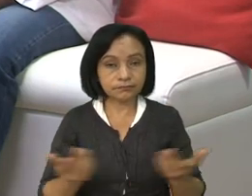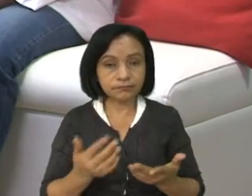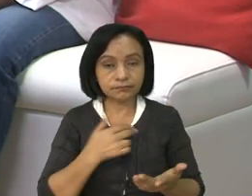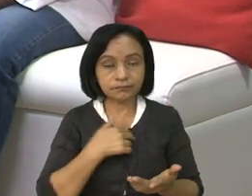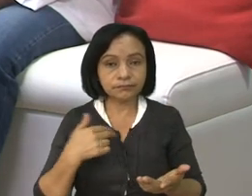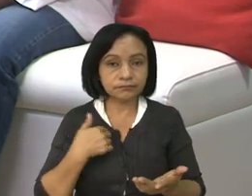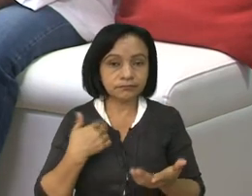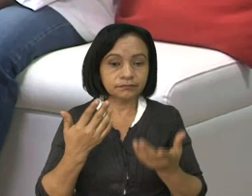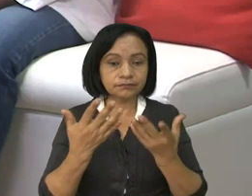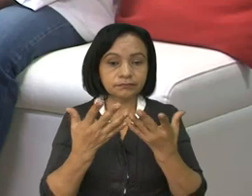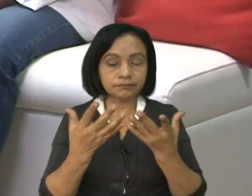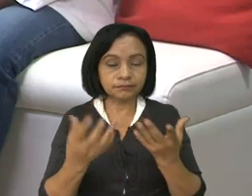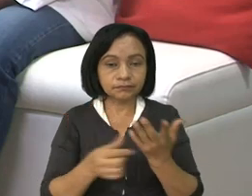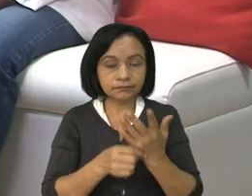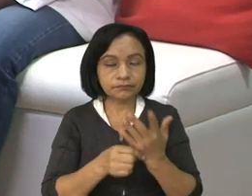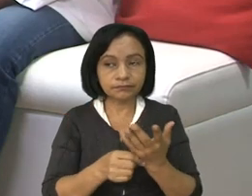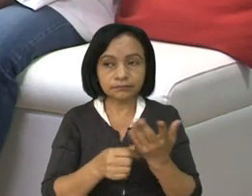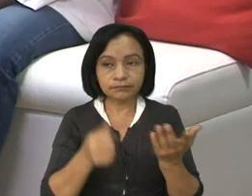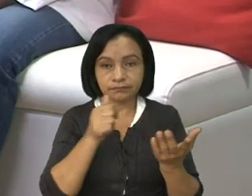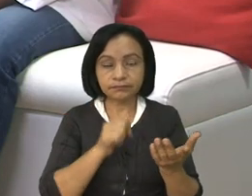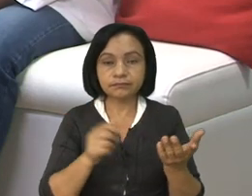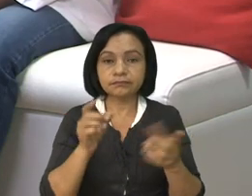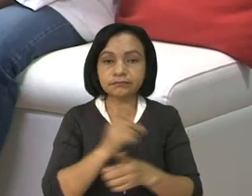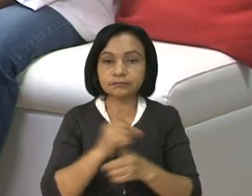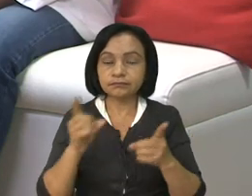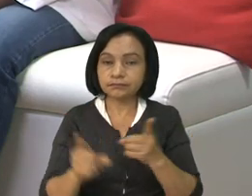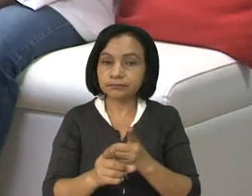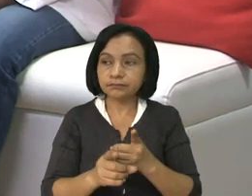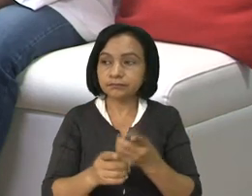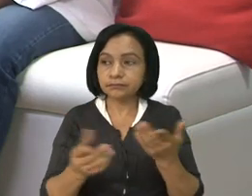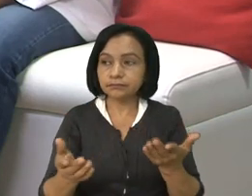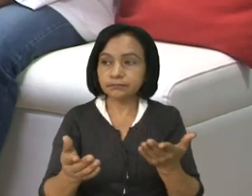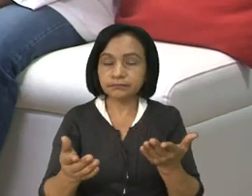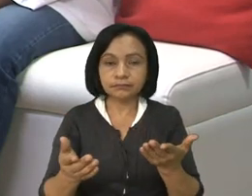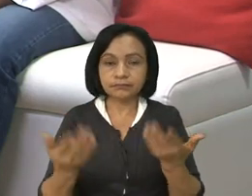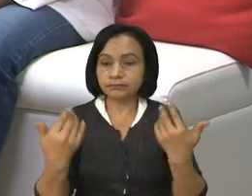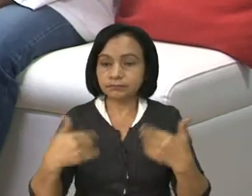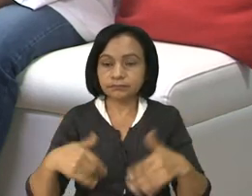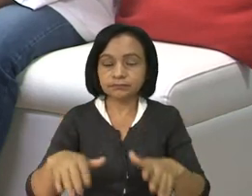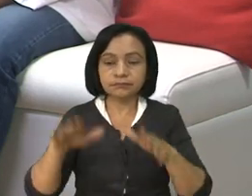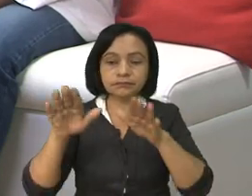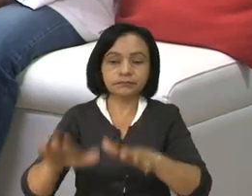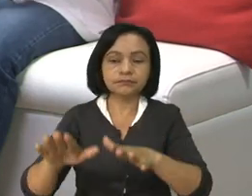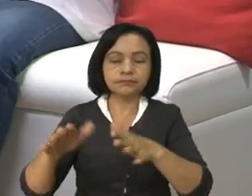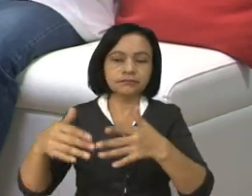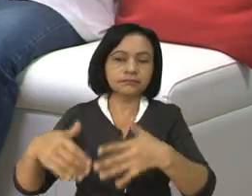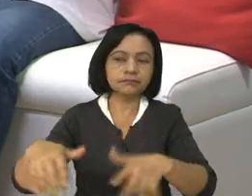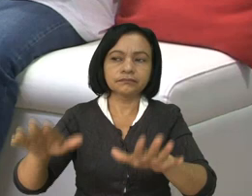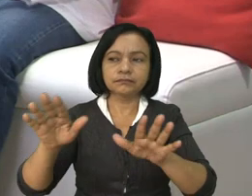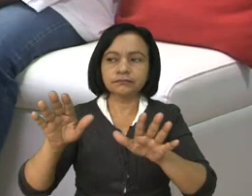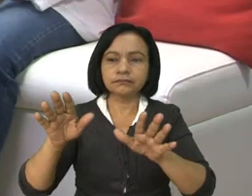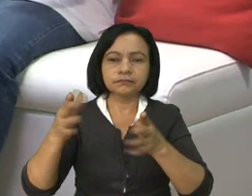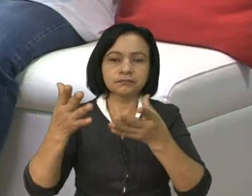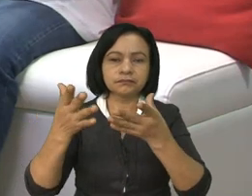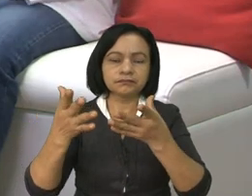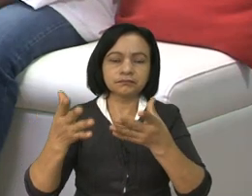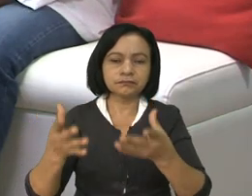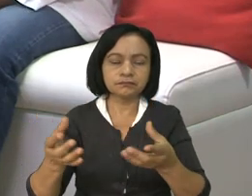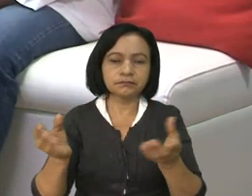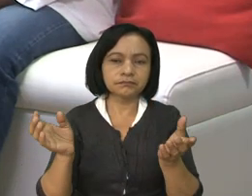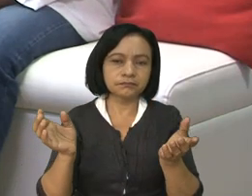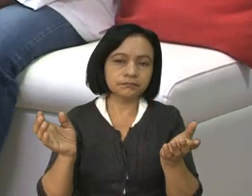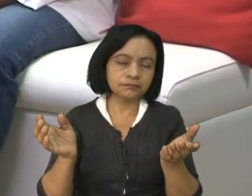caso para descongelar la carne y no usar el...? Tienen que dejarlo a temperatura ambiente. Por ejemplo, él mismo, si yo voy a